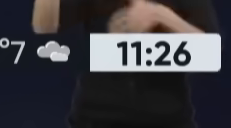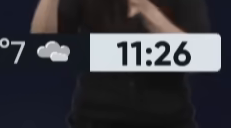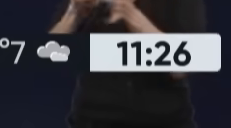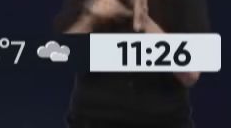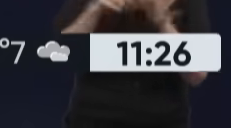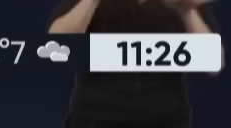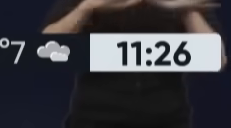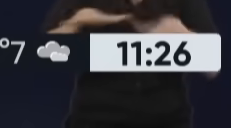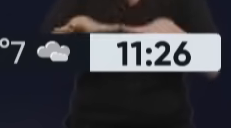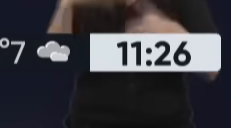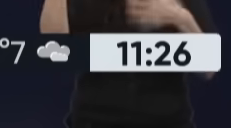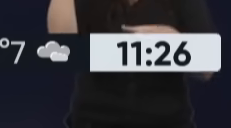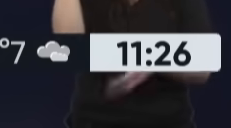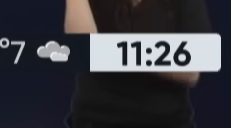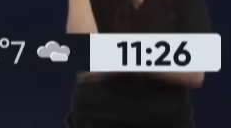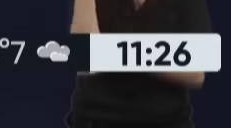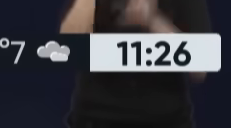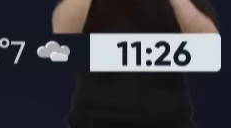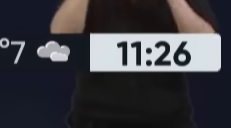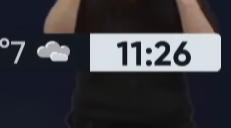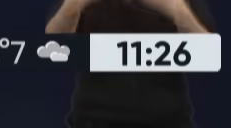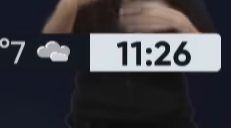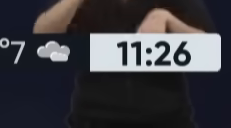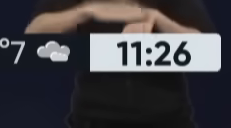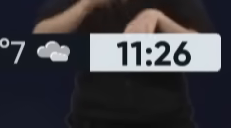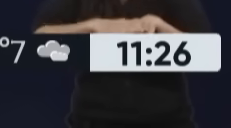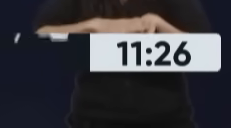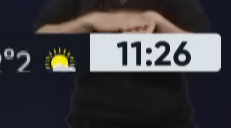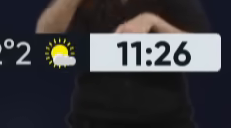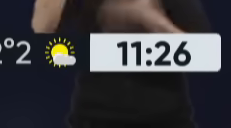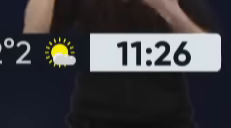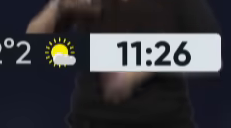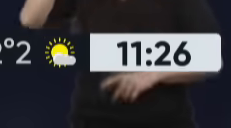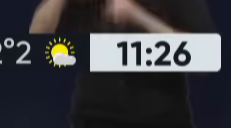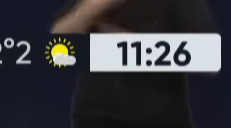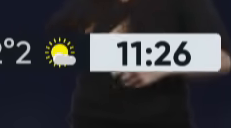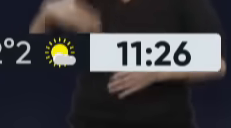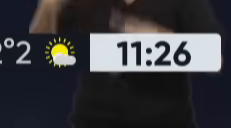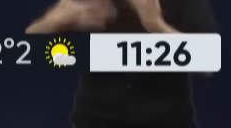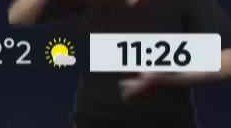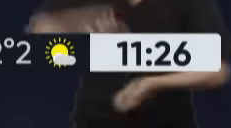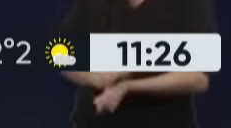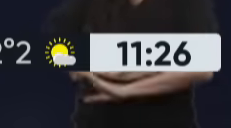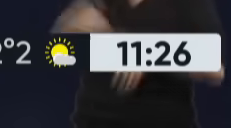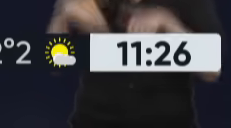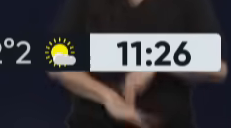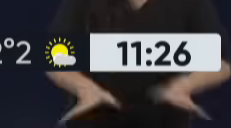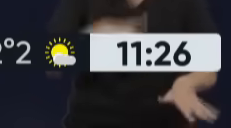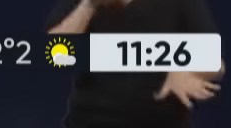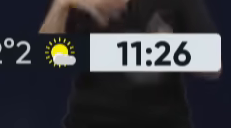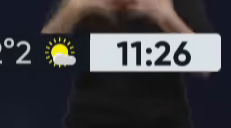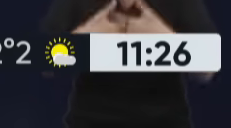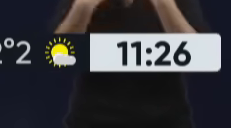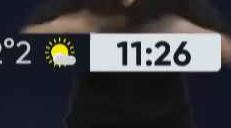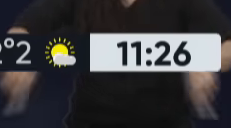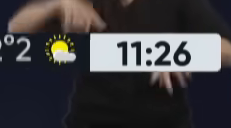generado el populismo energético en las últimas décadas en la República Argentina. En los últimos 6 años se realizaron solo